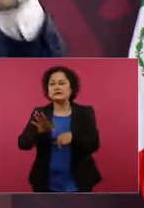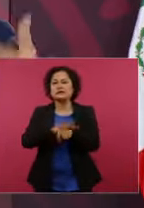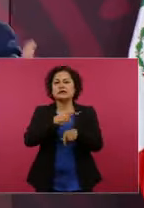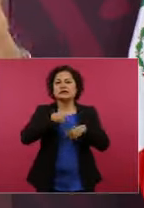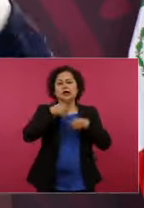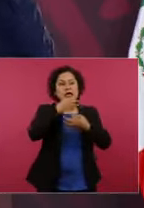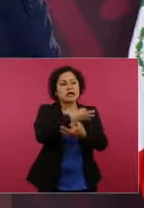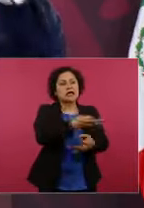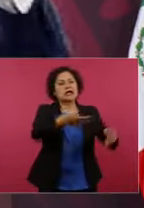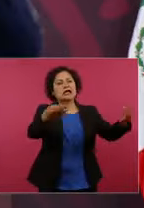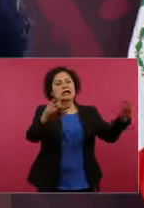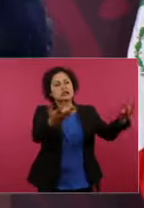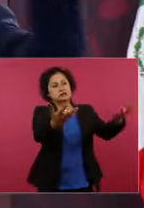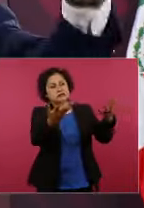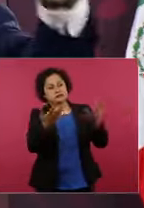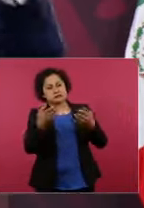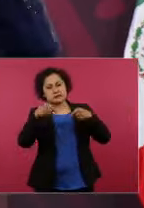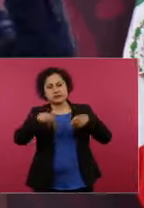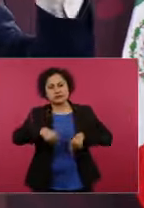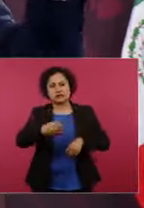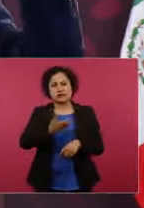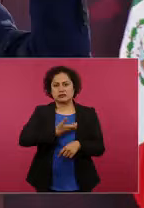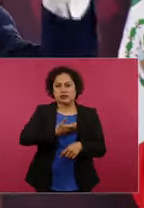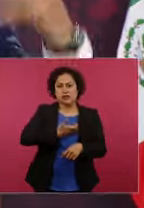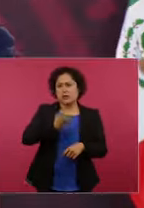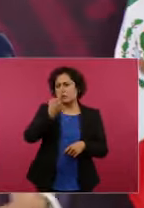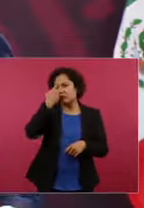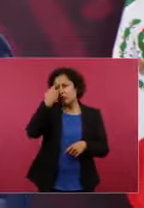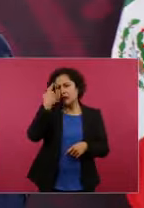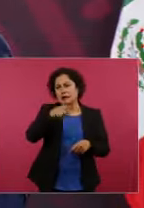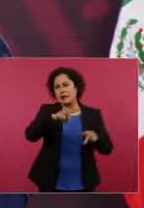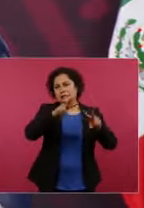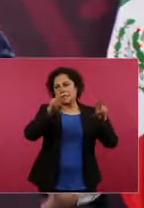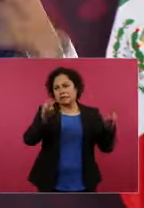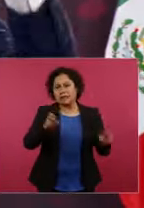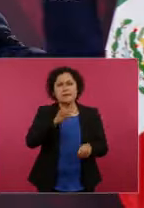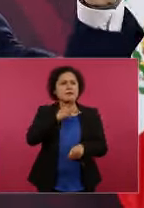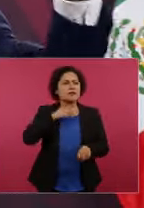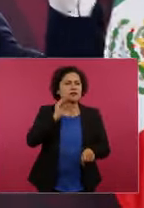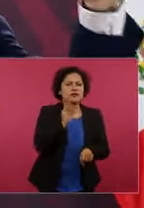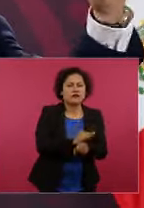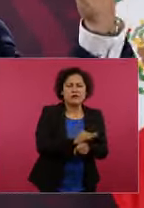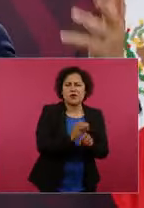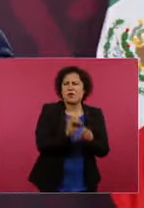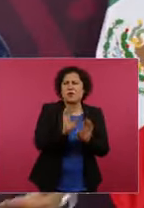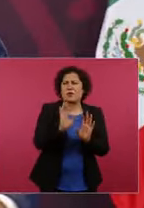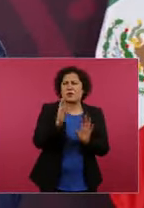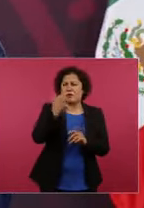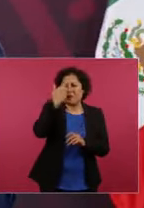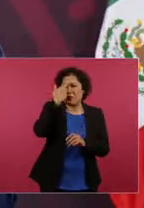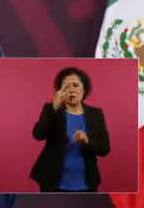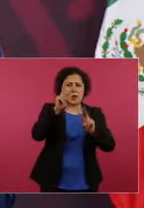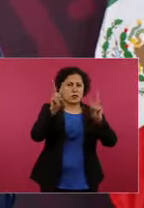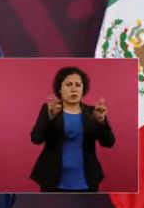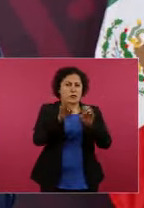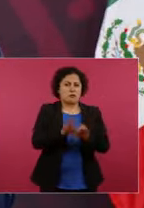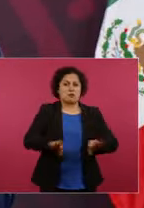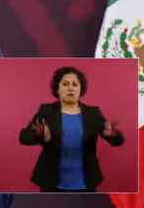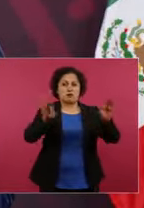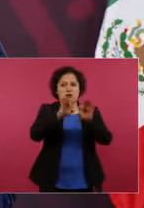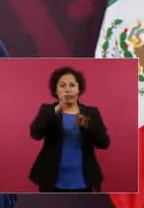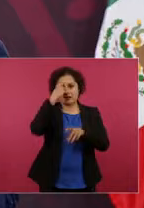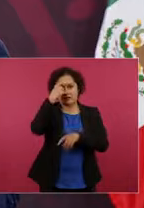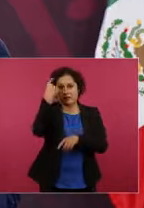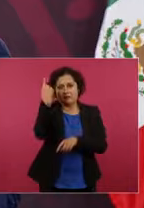Zócalo para la defensa del petróleo, para algo importante, necesitábamos que la gente se enterara,